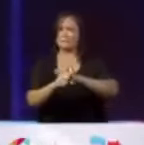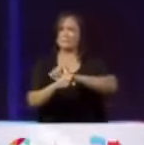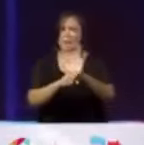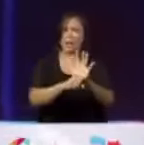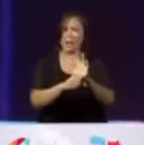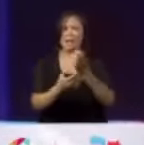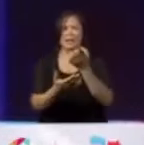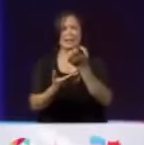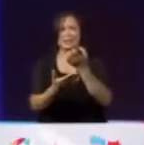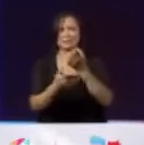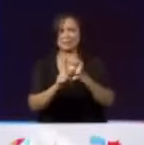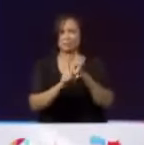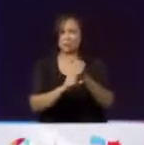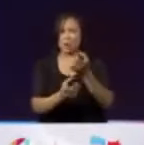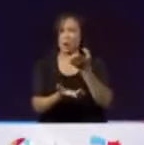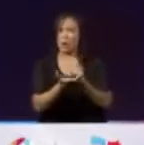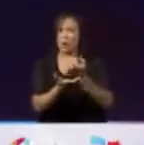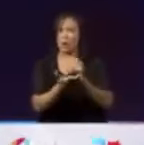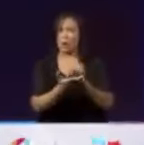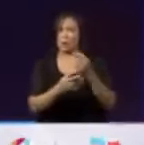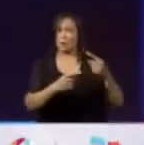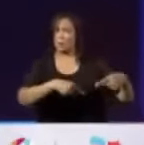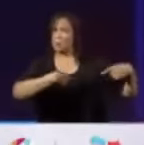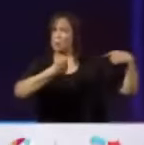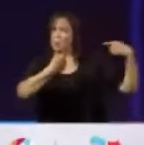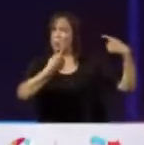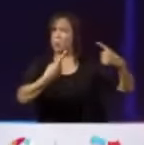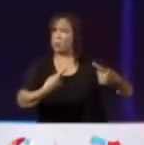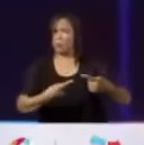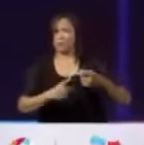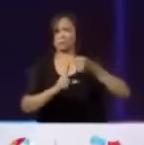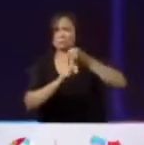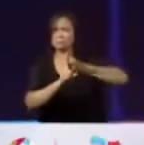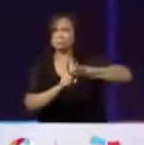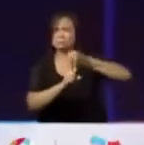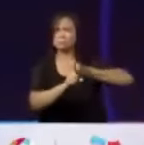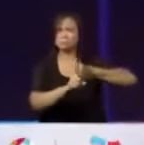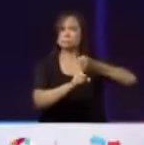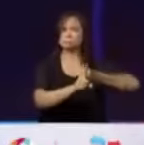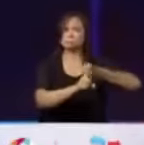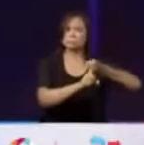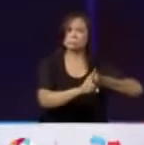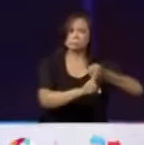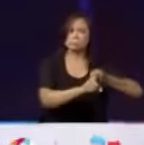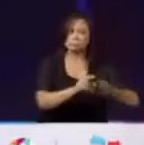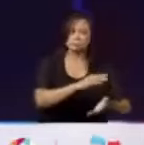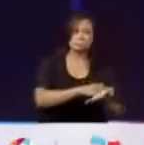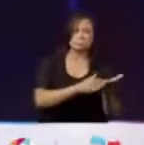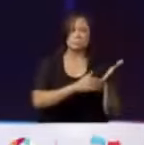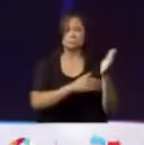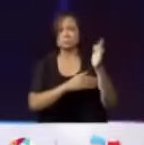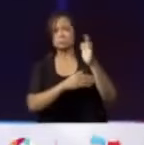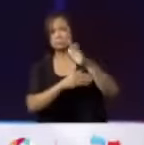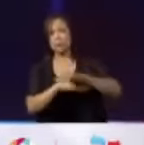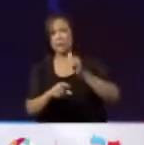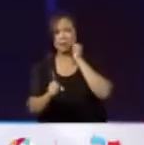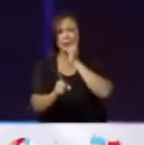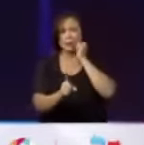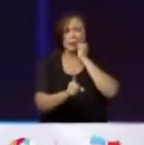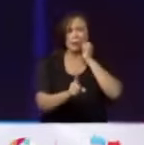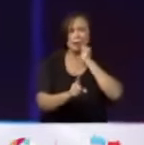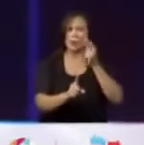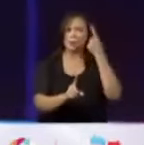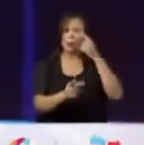la crisis, la peor crisis en un siglo. Trabajamos cada hora, cada minuto, cada día